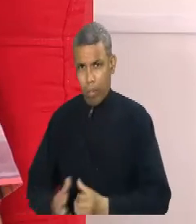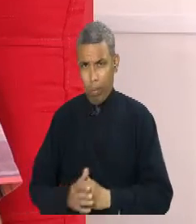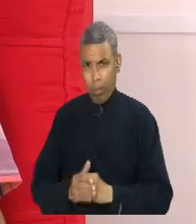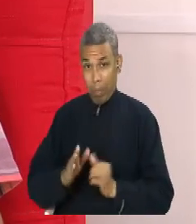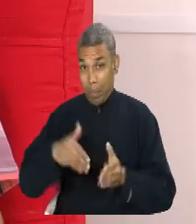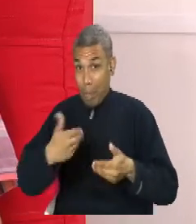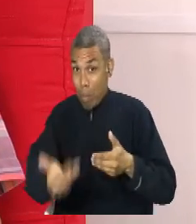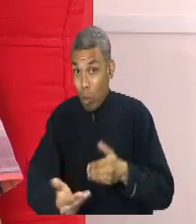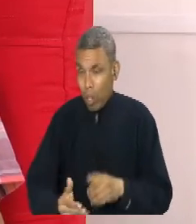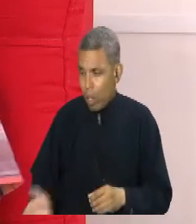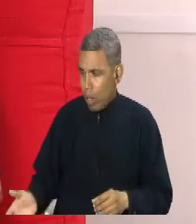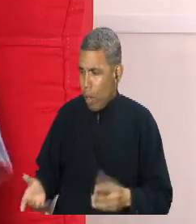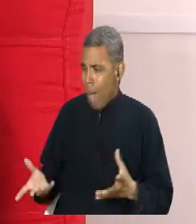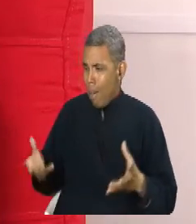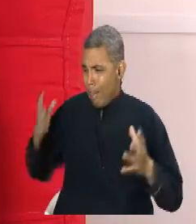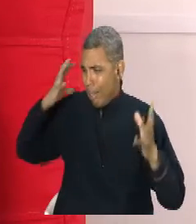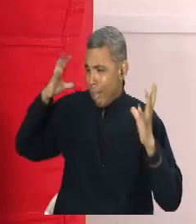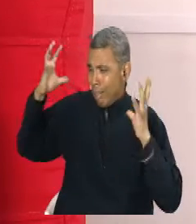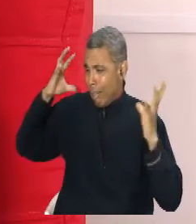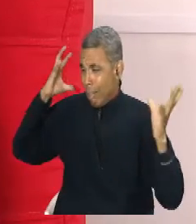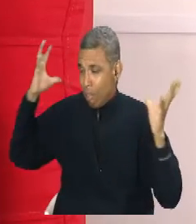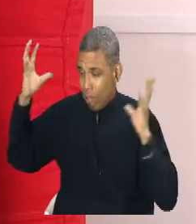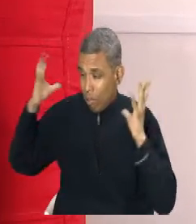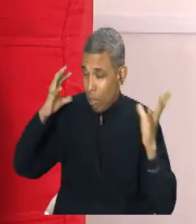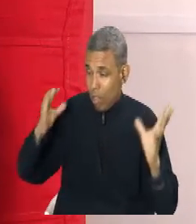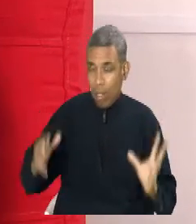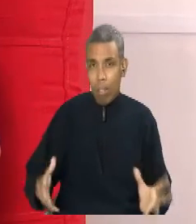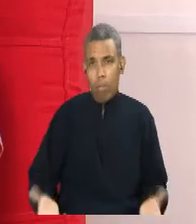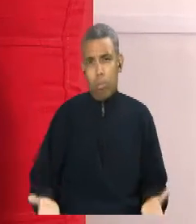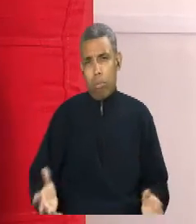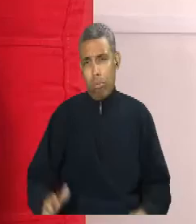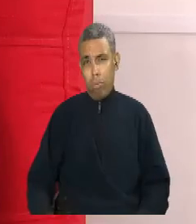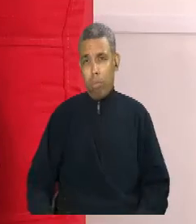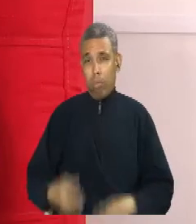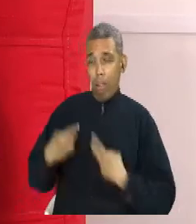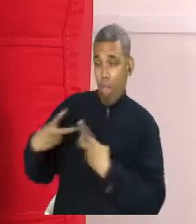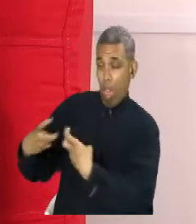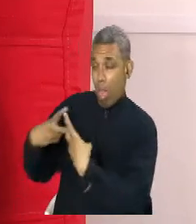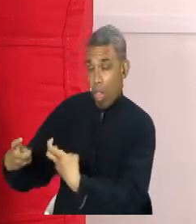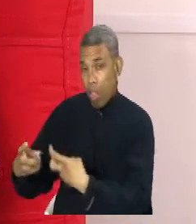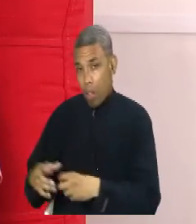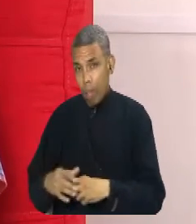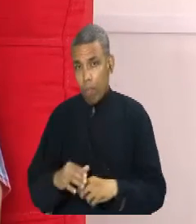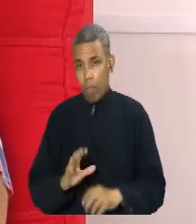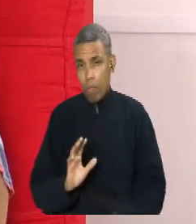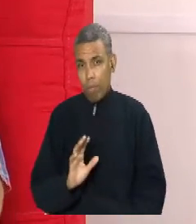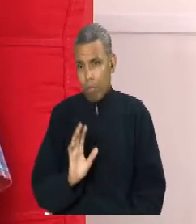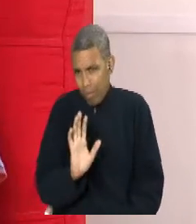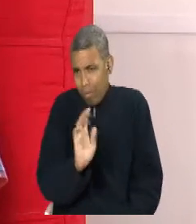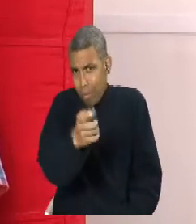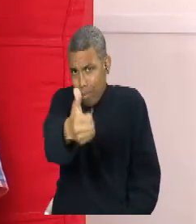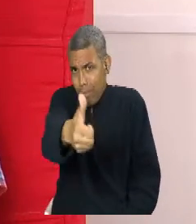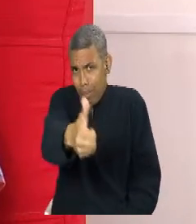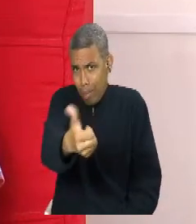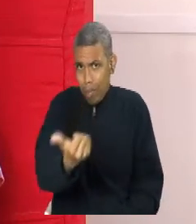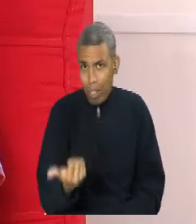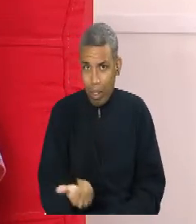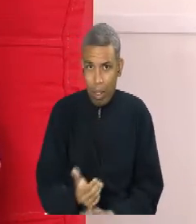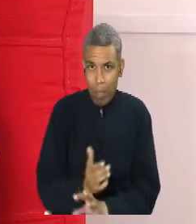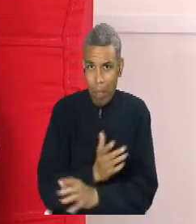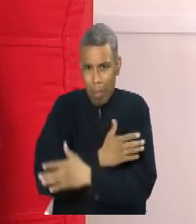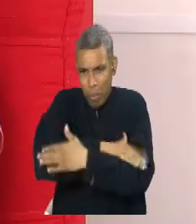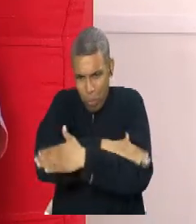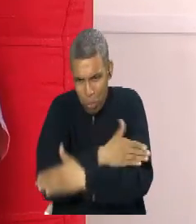más difícil por eso entonces hay que premiar al niño hay que premiarlo por los logros que tenga en el